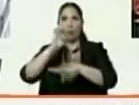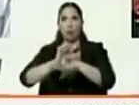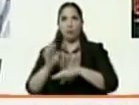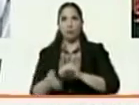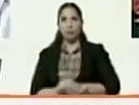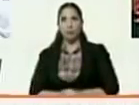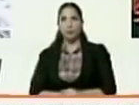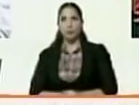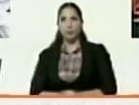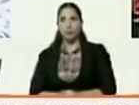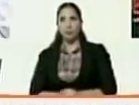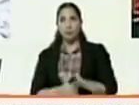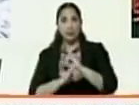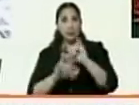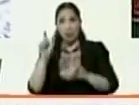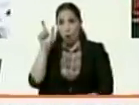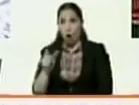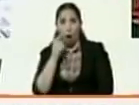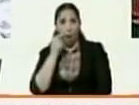Ya